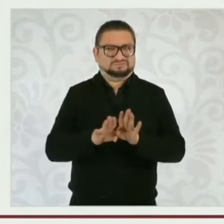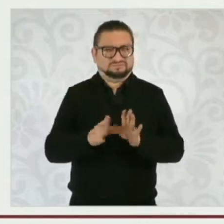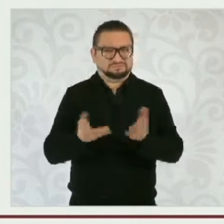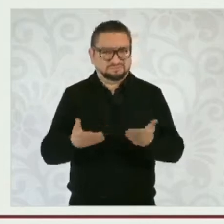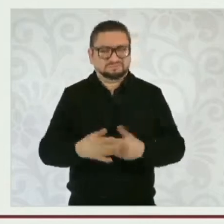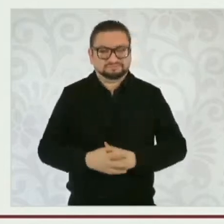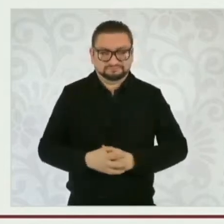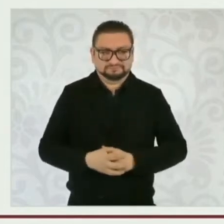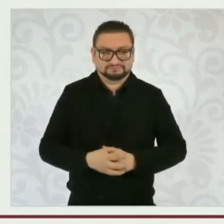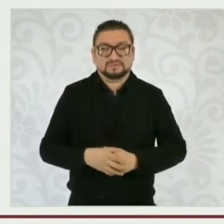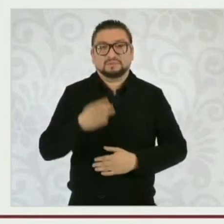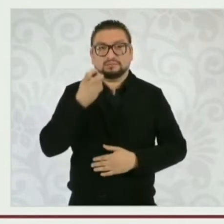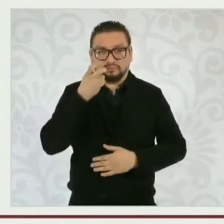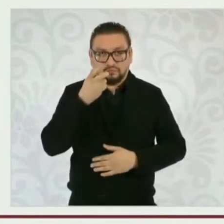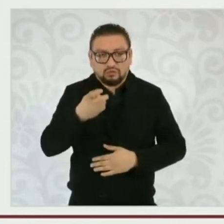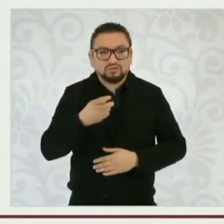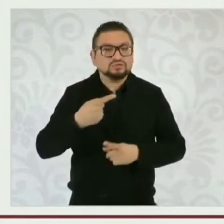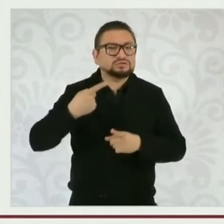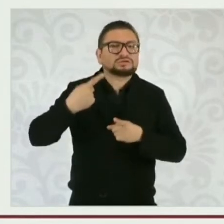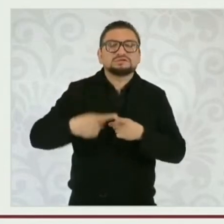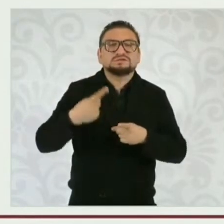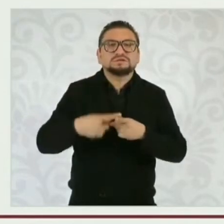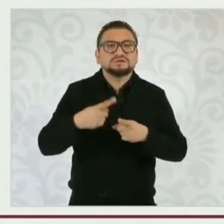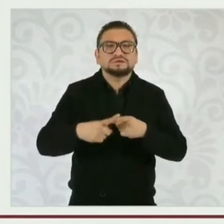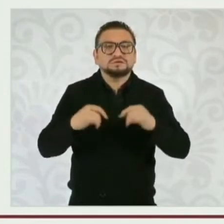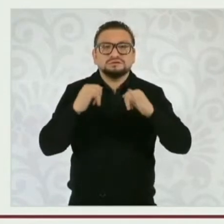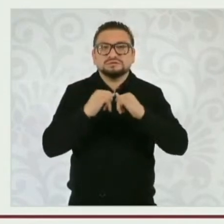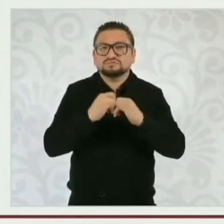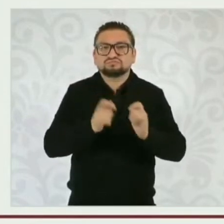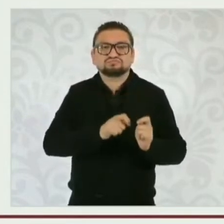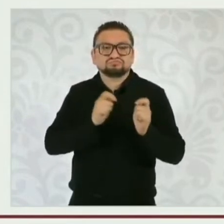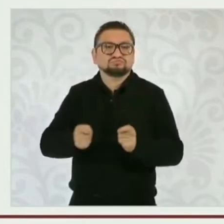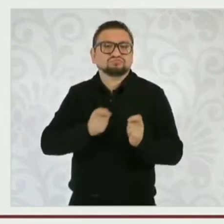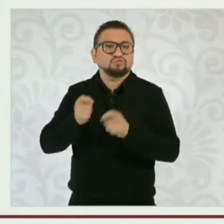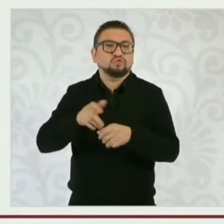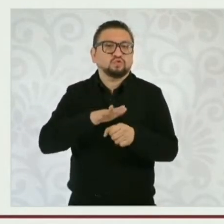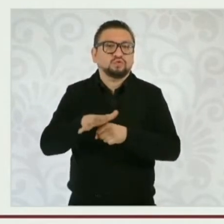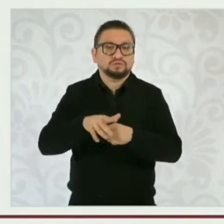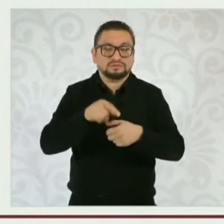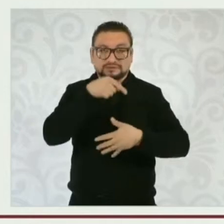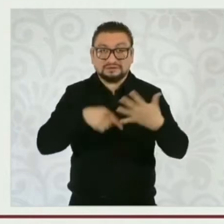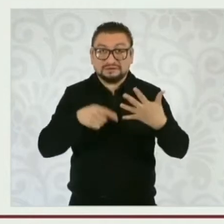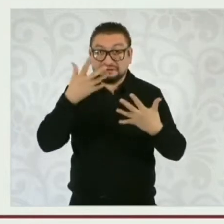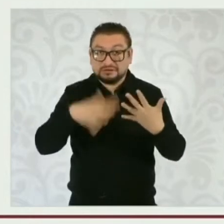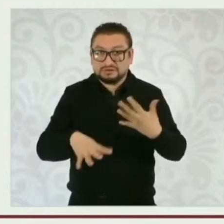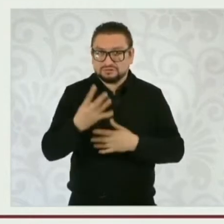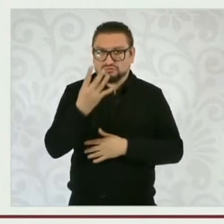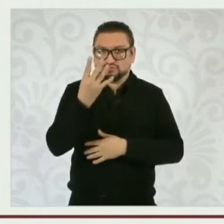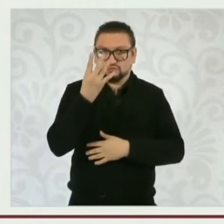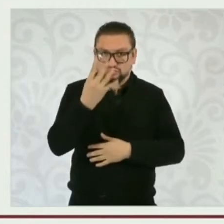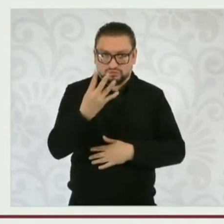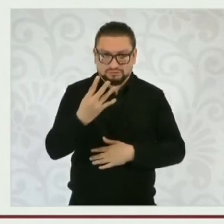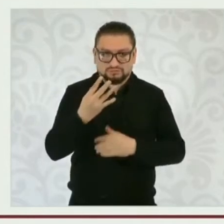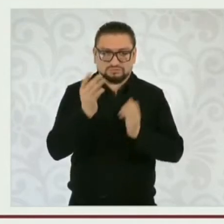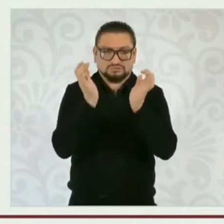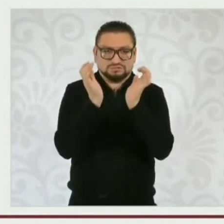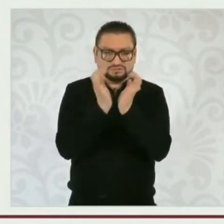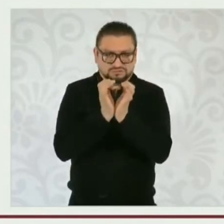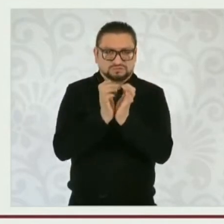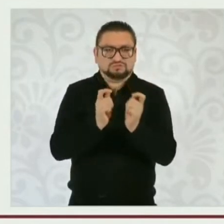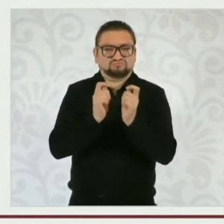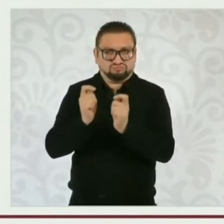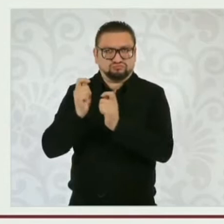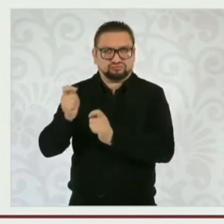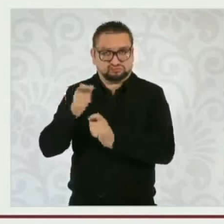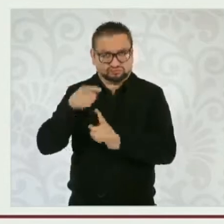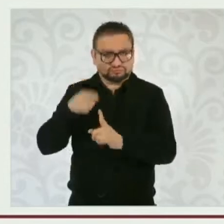ponemos qué institución es la que otorgó. En varios casos de estos 10, 4, el ISSSTE otorgó estas